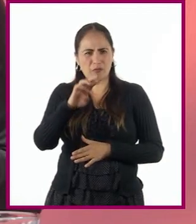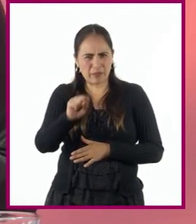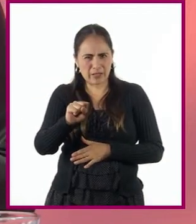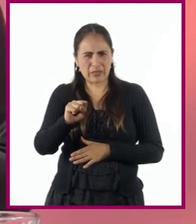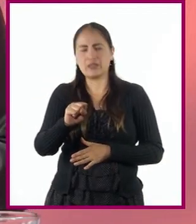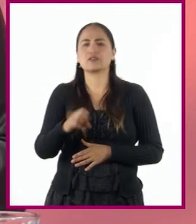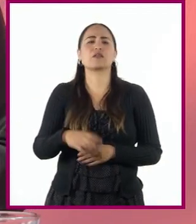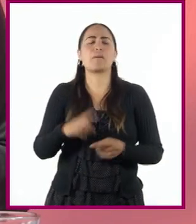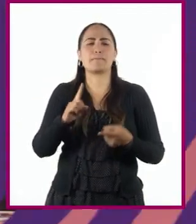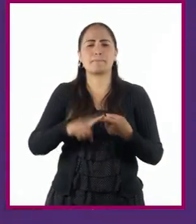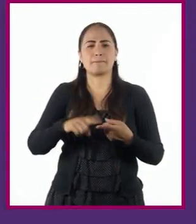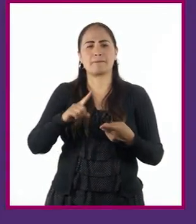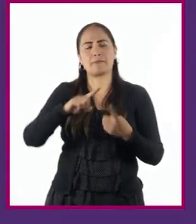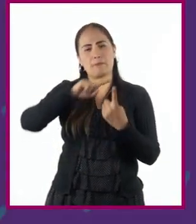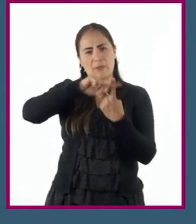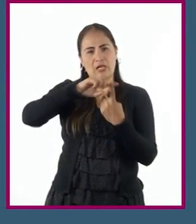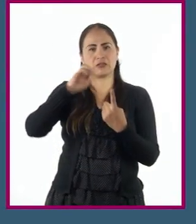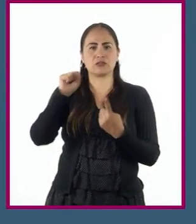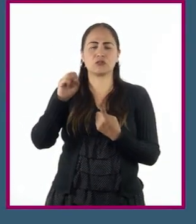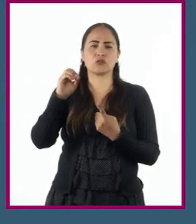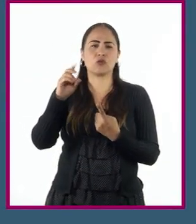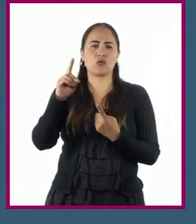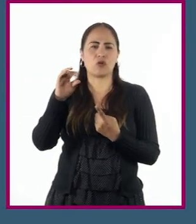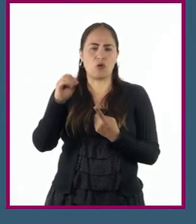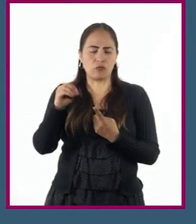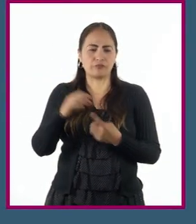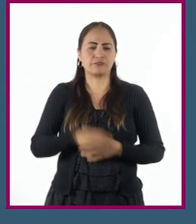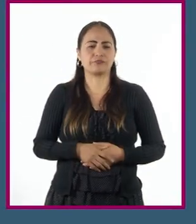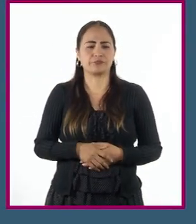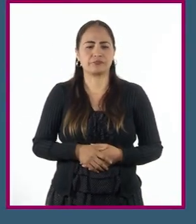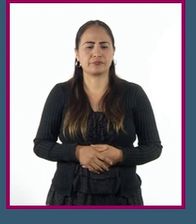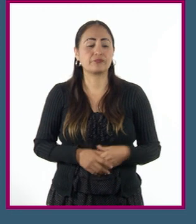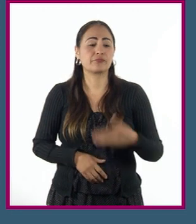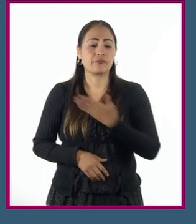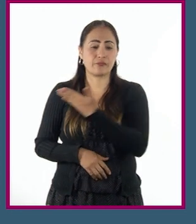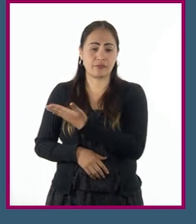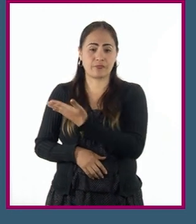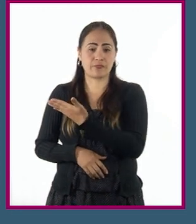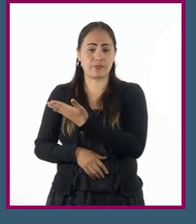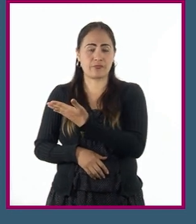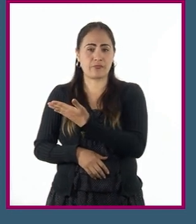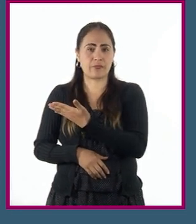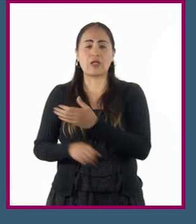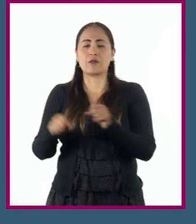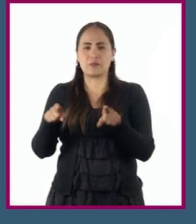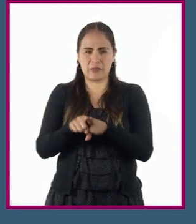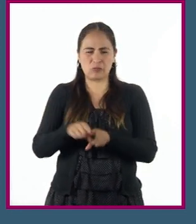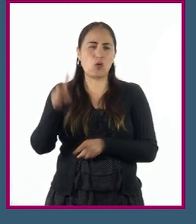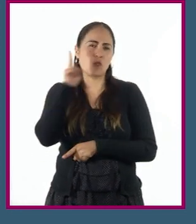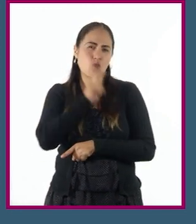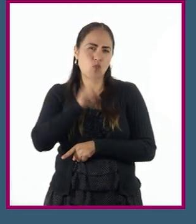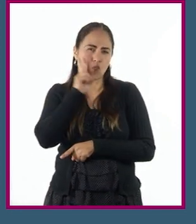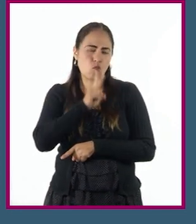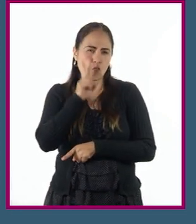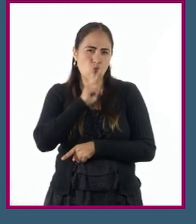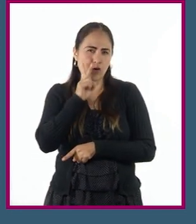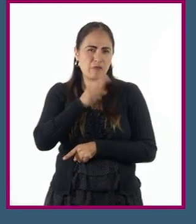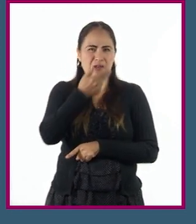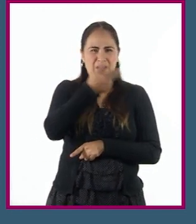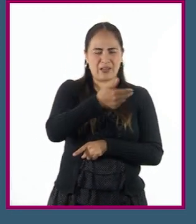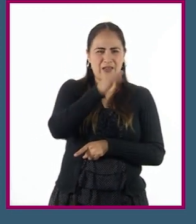sodio. También podrán observar una reacción de precipitación si realizan la actividad experimental con sulfato de